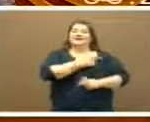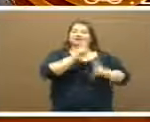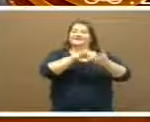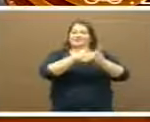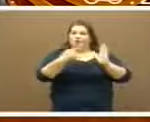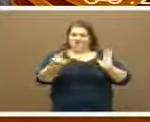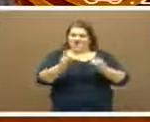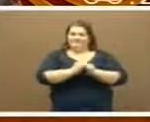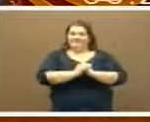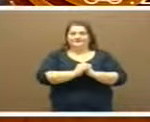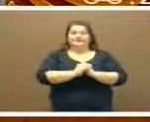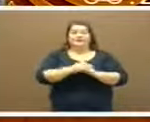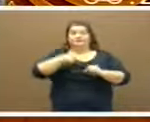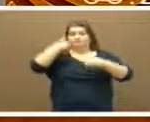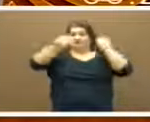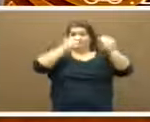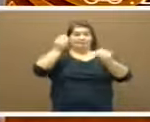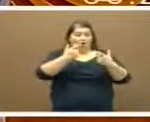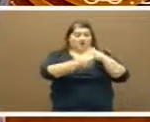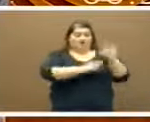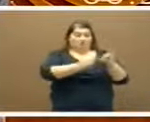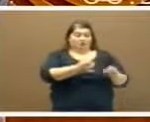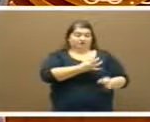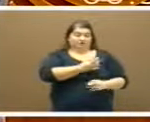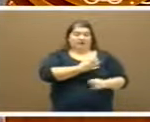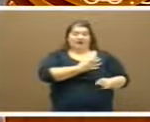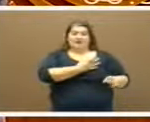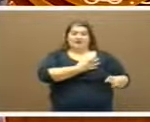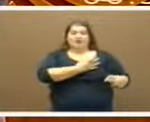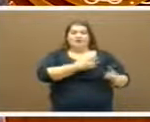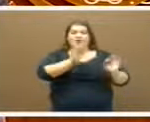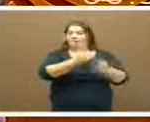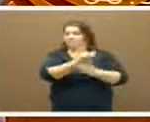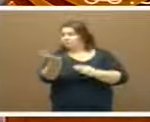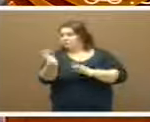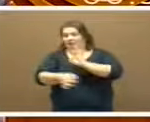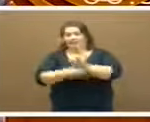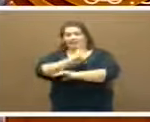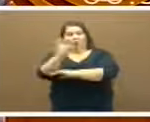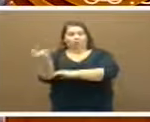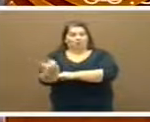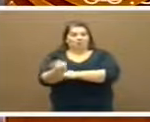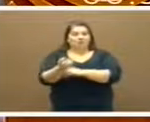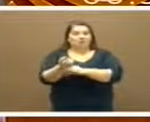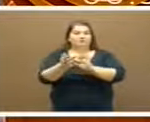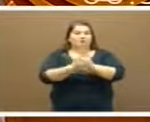tecnológica. Pensamos que las organizaciones sindicales, igual que otro tipo de organizaciones,